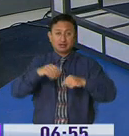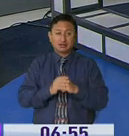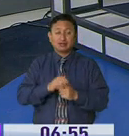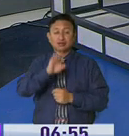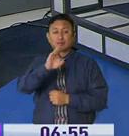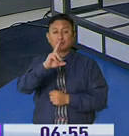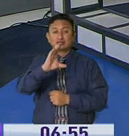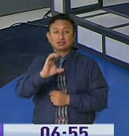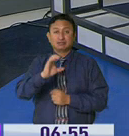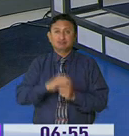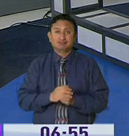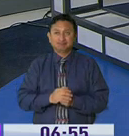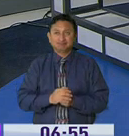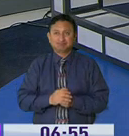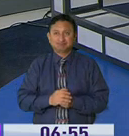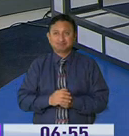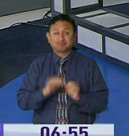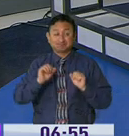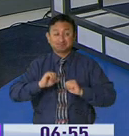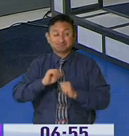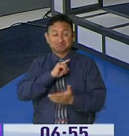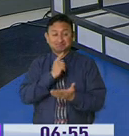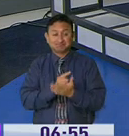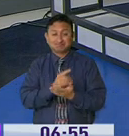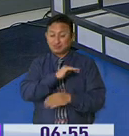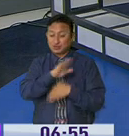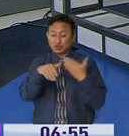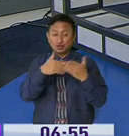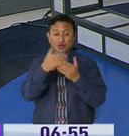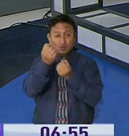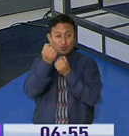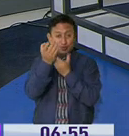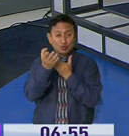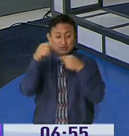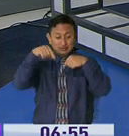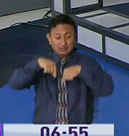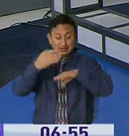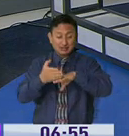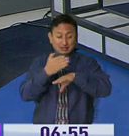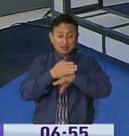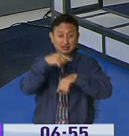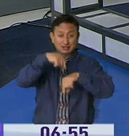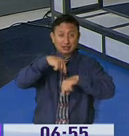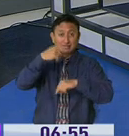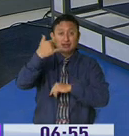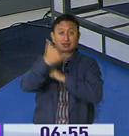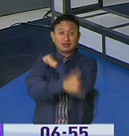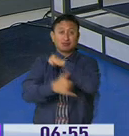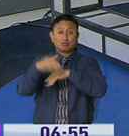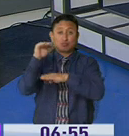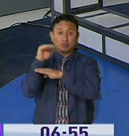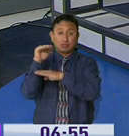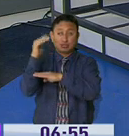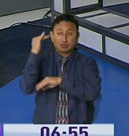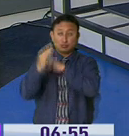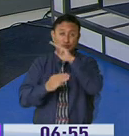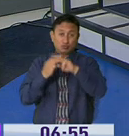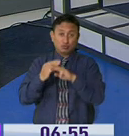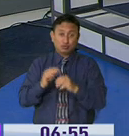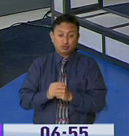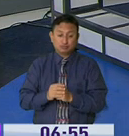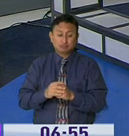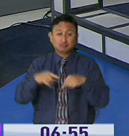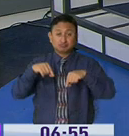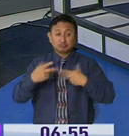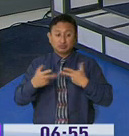Adriana. Así es, toda la información generada durante las últimas horas en nuestro país y en el mundo. Y también el duelo que hoy viven